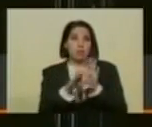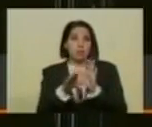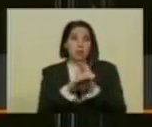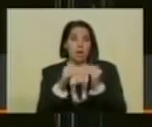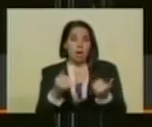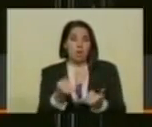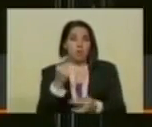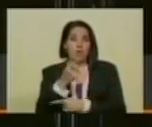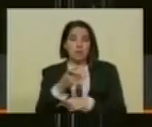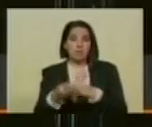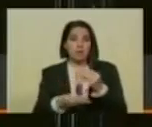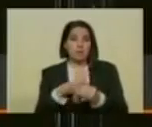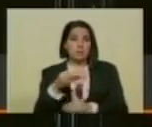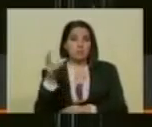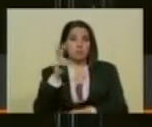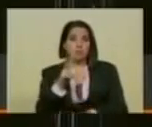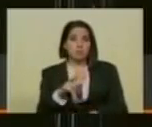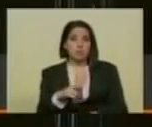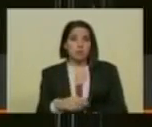por Venezuela.